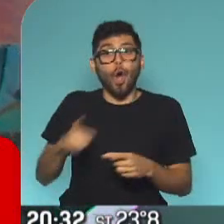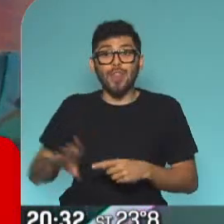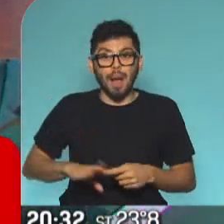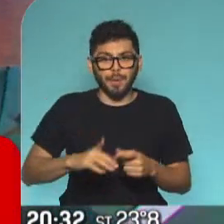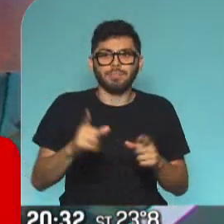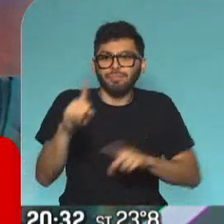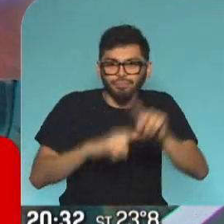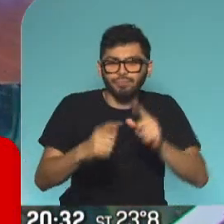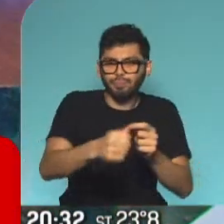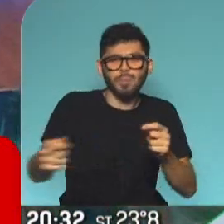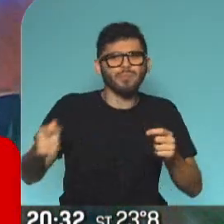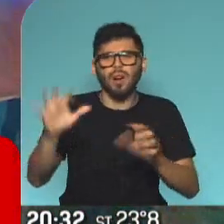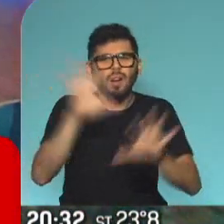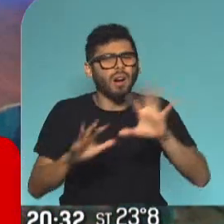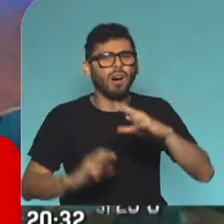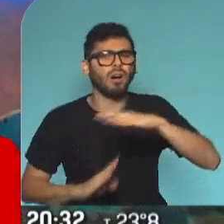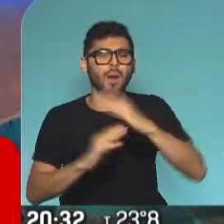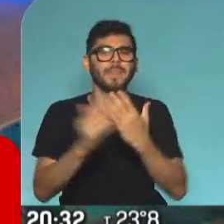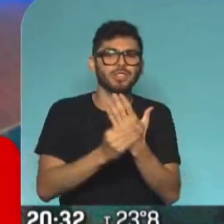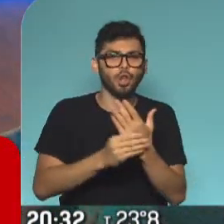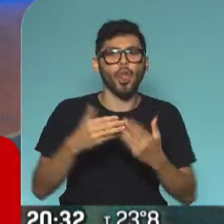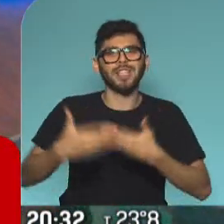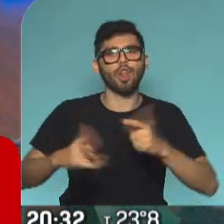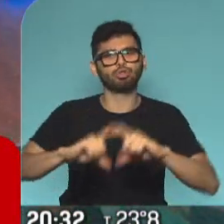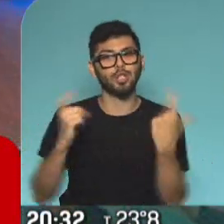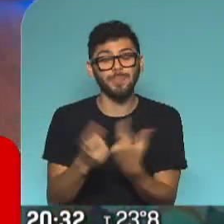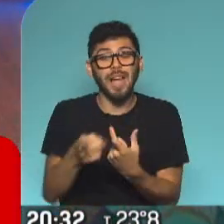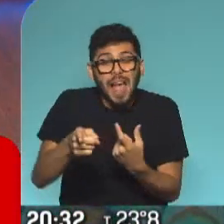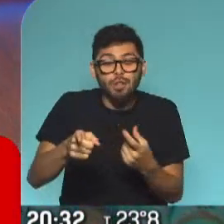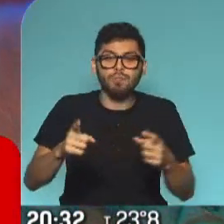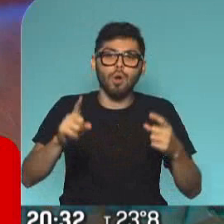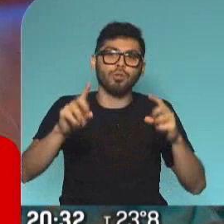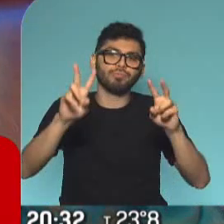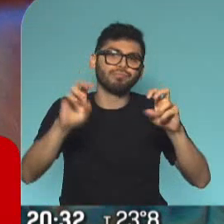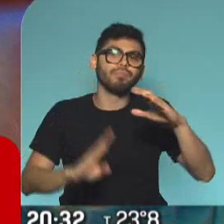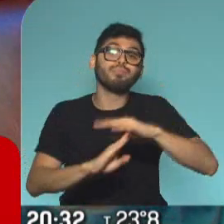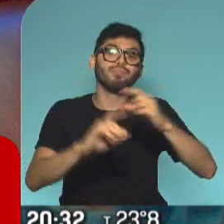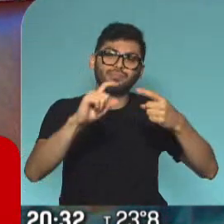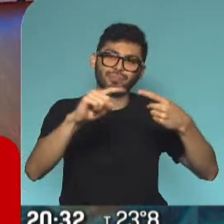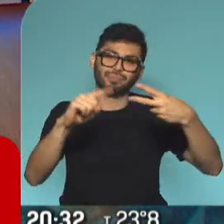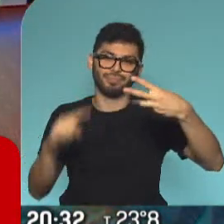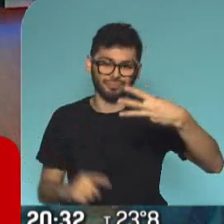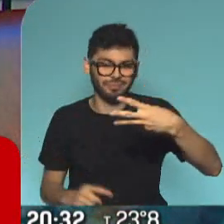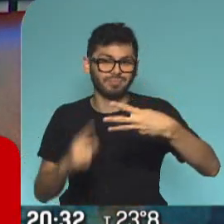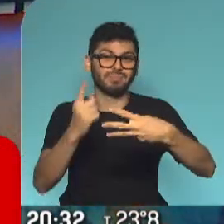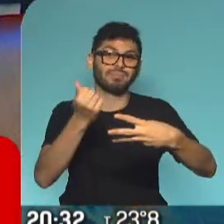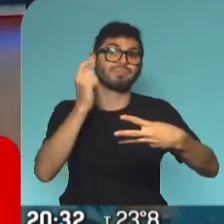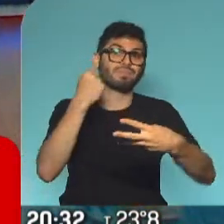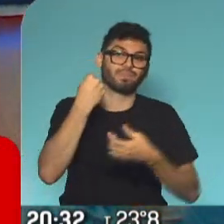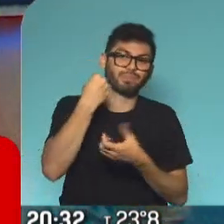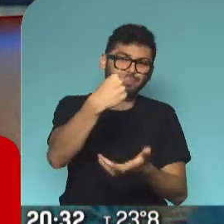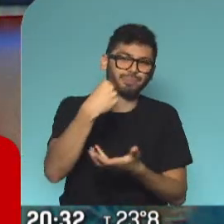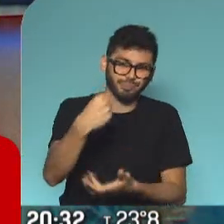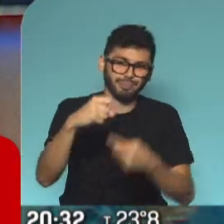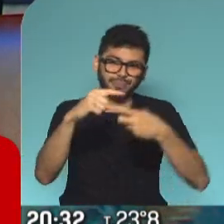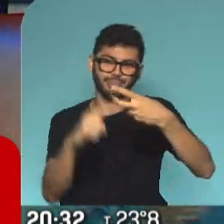del Ministerio de Desarrollo Social. Estos fueron los ejes, las inversiones principales que se han destacado dentro de esta convocatoria, y por supuesto que ahí